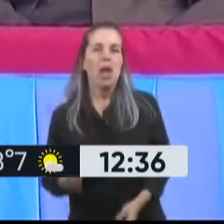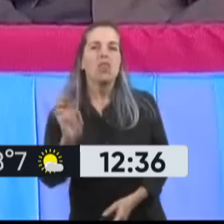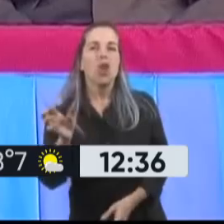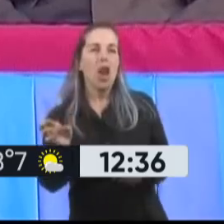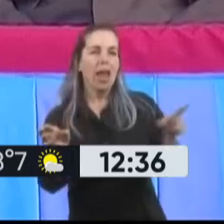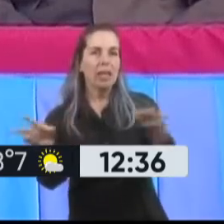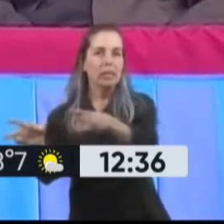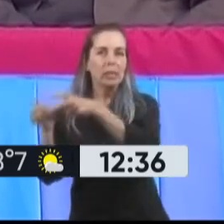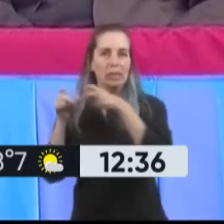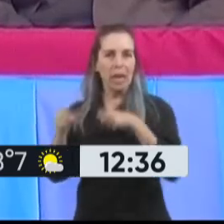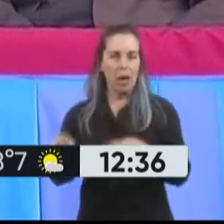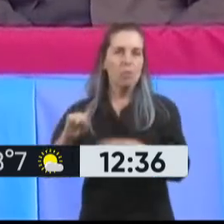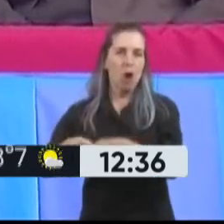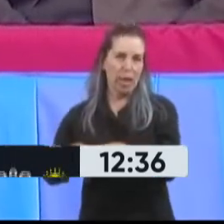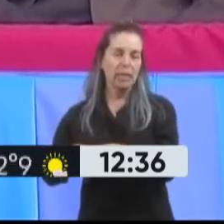barato.